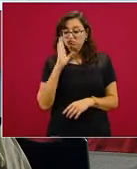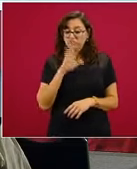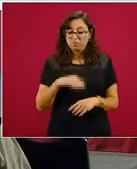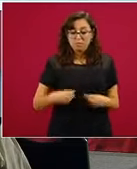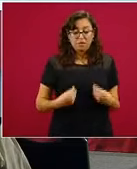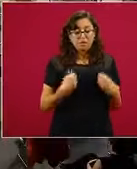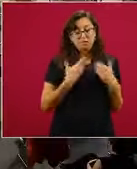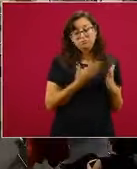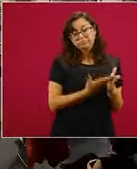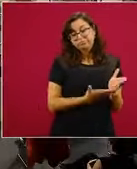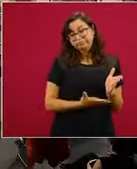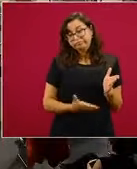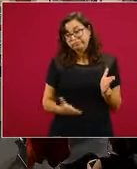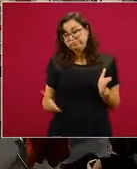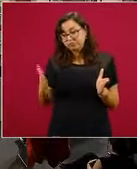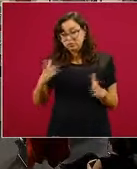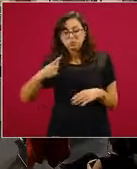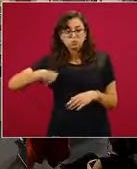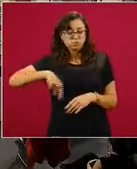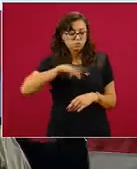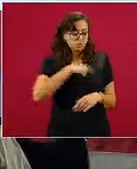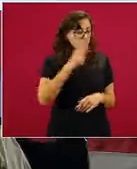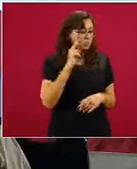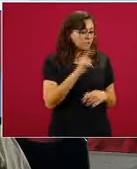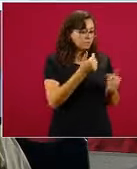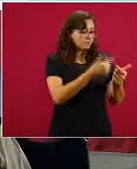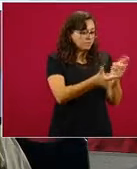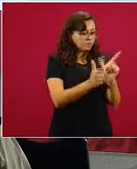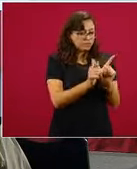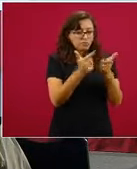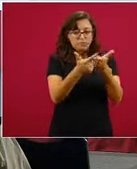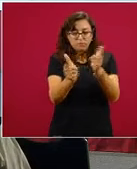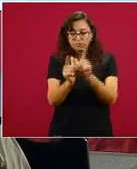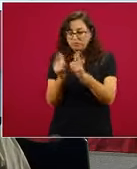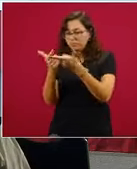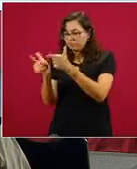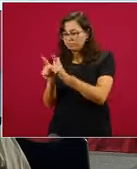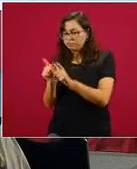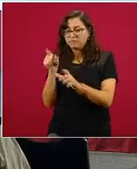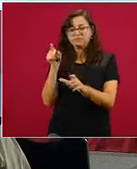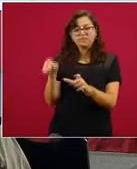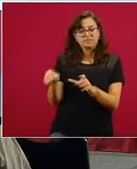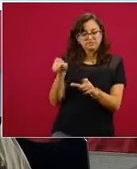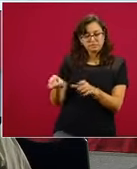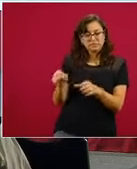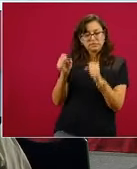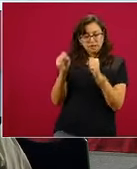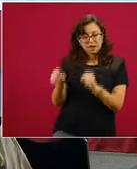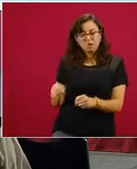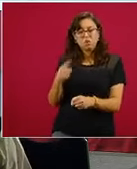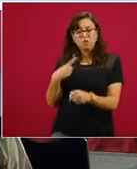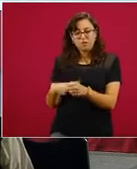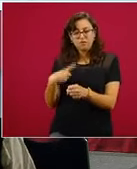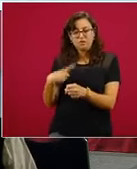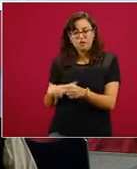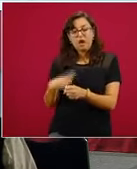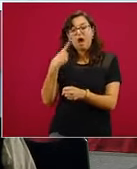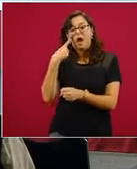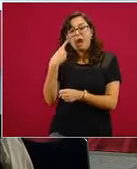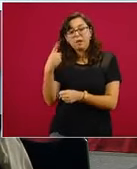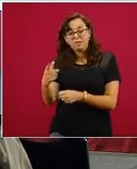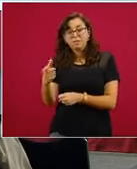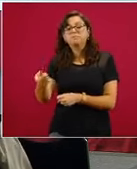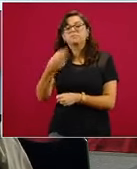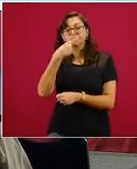programa? Verificamos cuáles son los grupos de riesgo que puedan tener esta infección latente, y a ellos les damos un